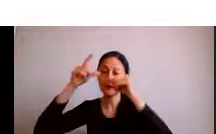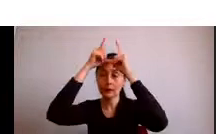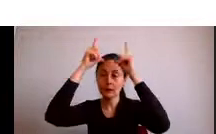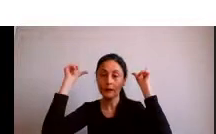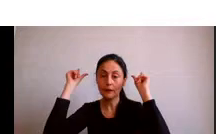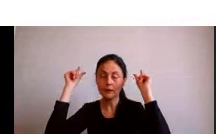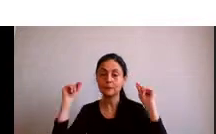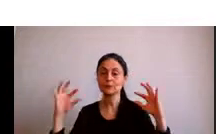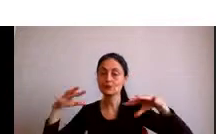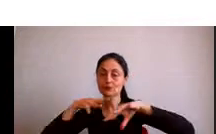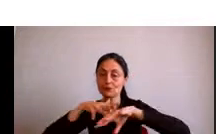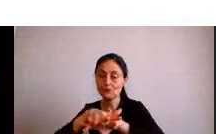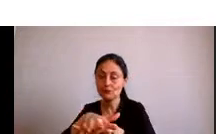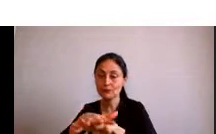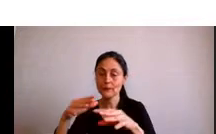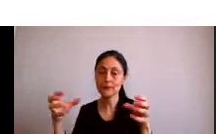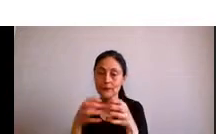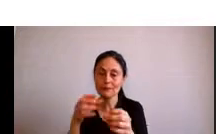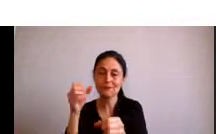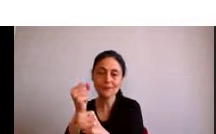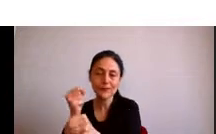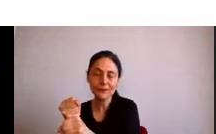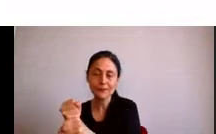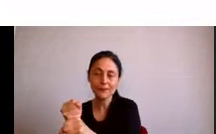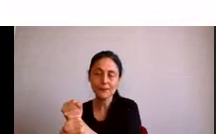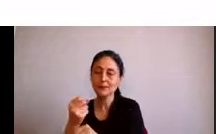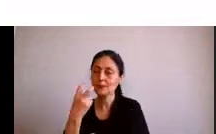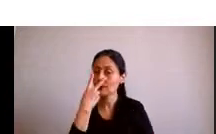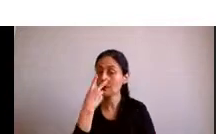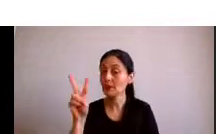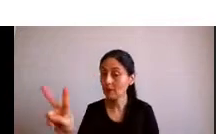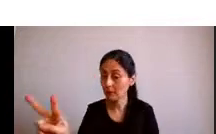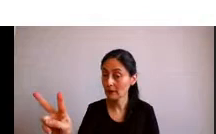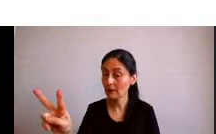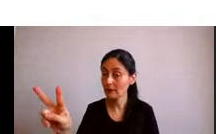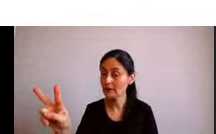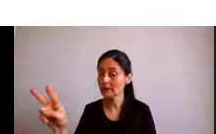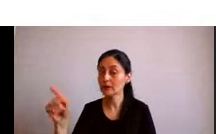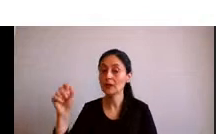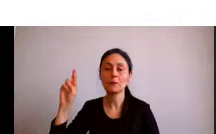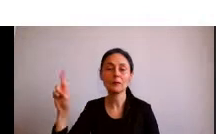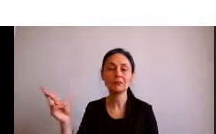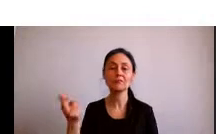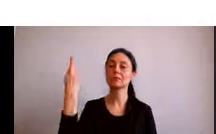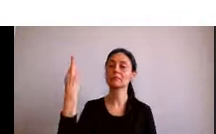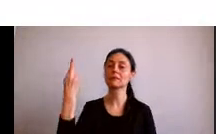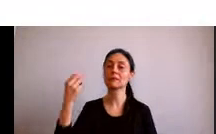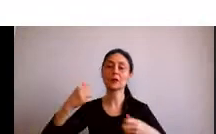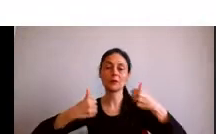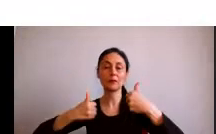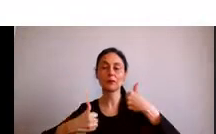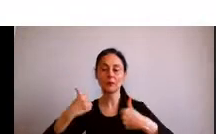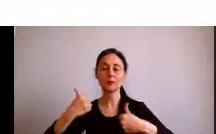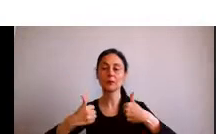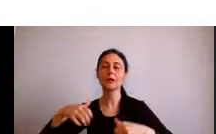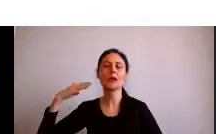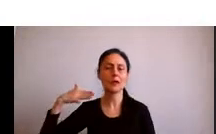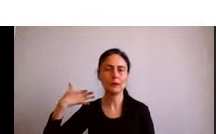trabajo. Y que les da visibilización, les da reconocimiento de la profesión, ¿ya? Eso es